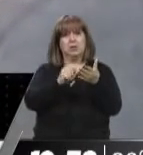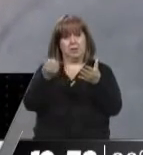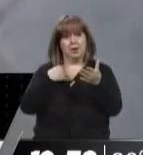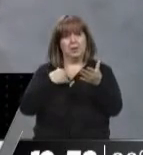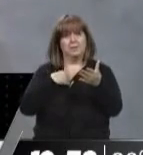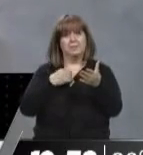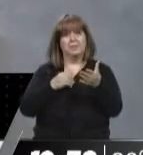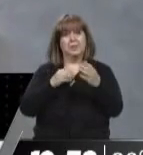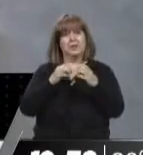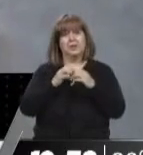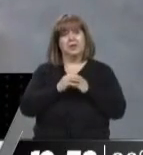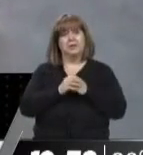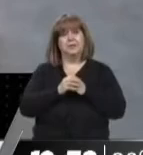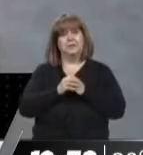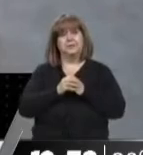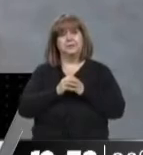Pero